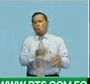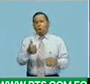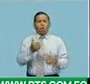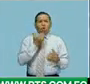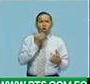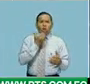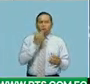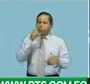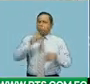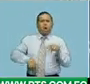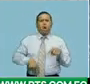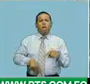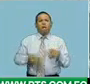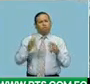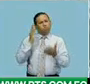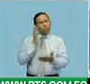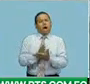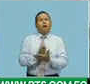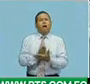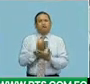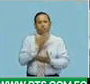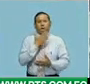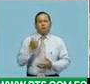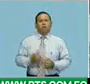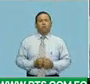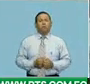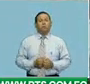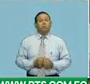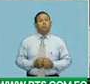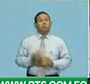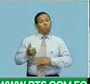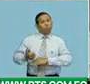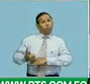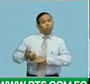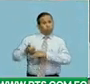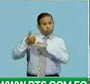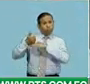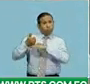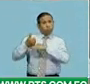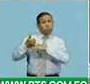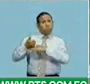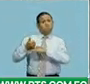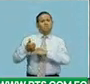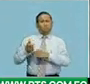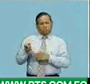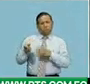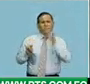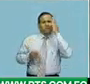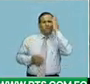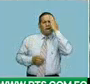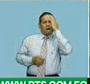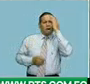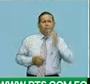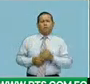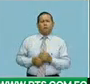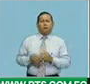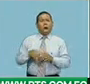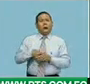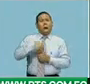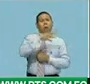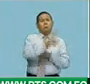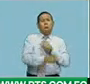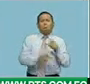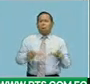de manejar las cosas. Y quien ha estado en el gobierno sabe de lo que estoy hablando. Es fácil criticar desde